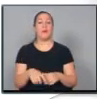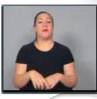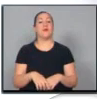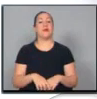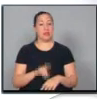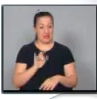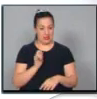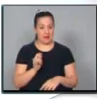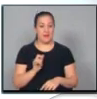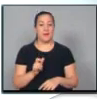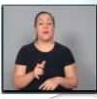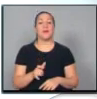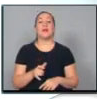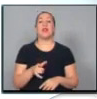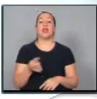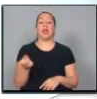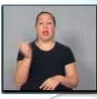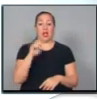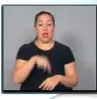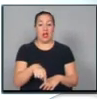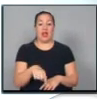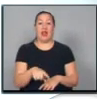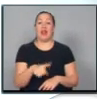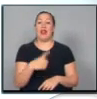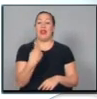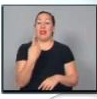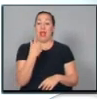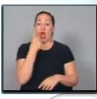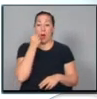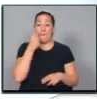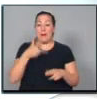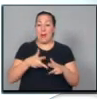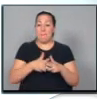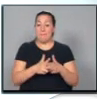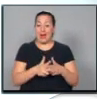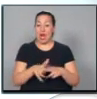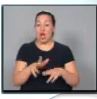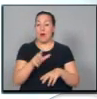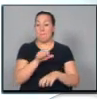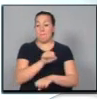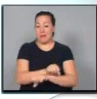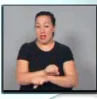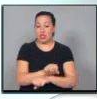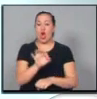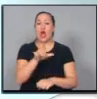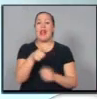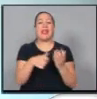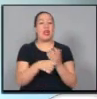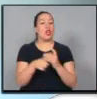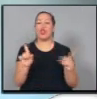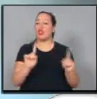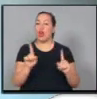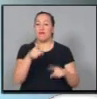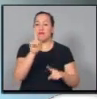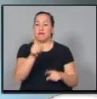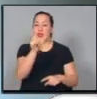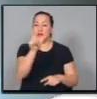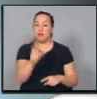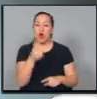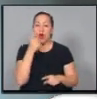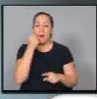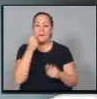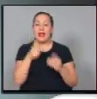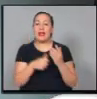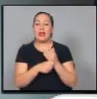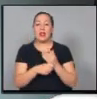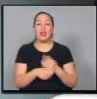Exactamente. Y Arce López, el primero que aparece es el mecánico detenido. ¿O es el carnicero? No, es el carnicero. El carnicero. Arce López